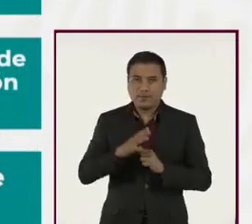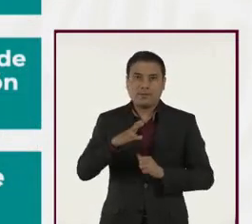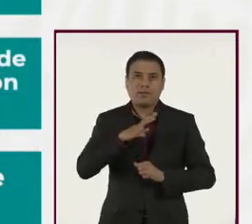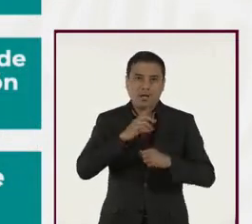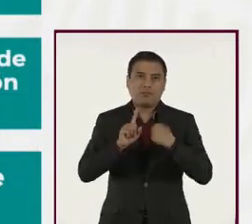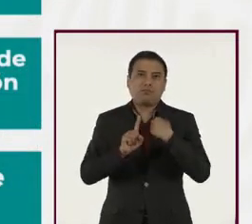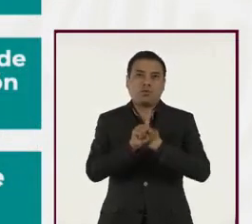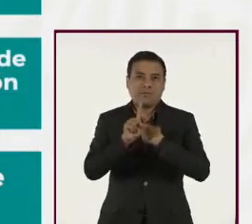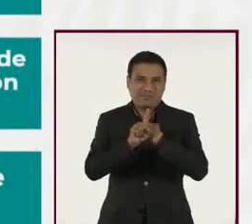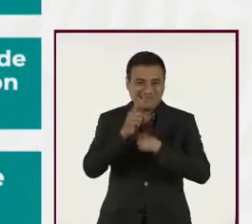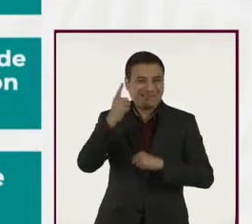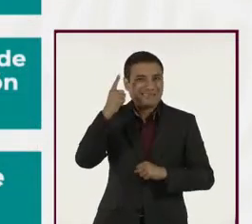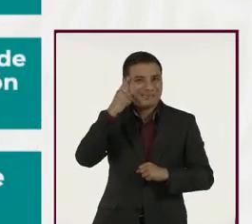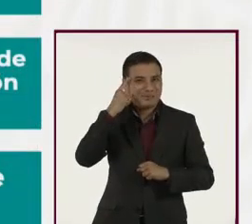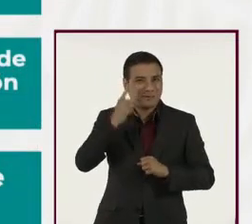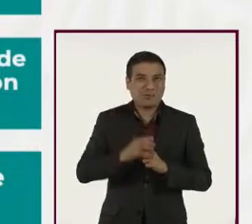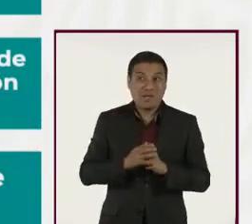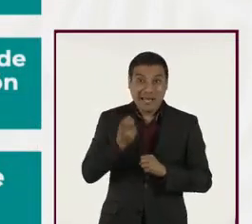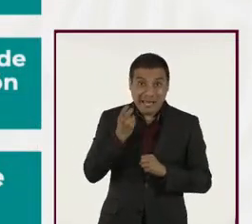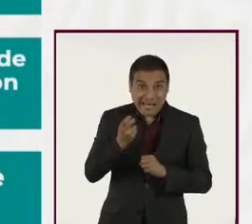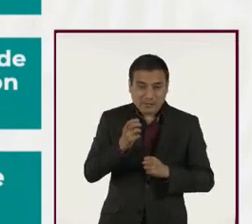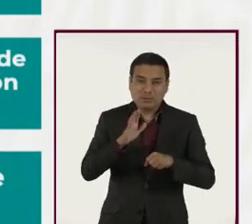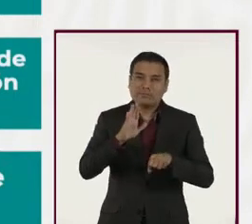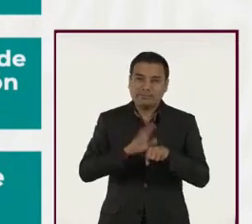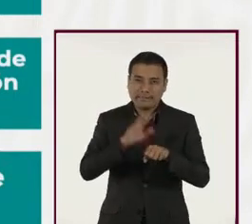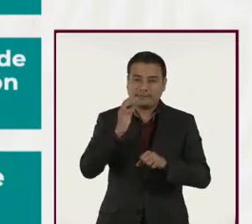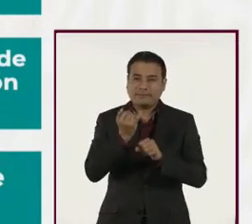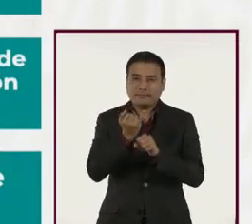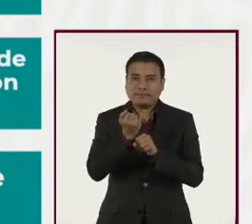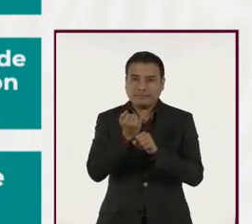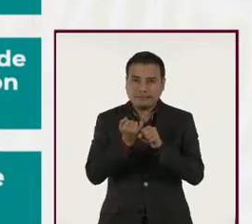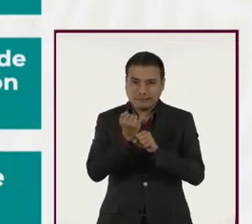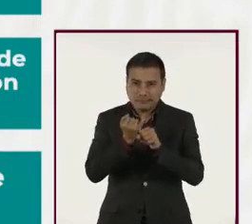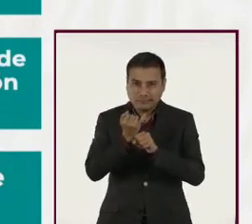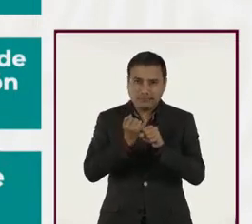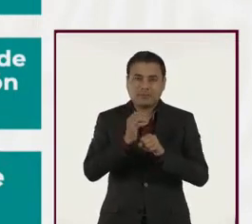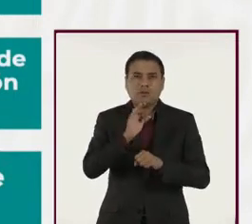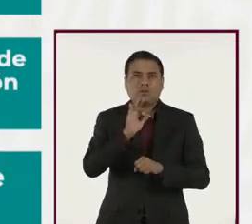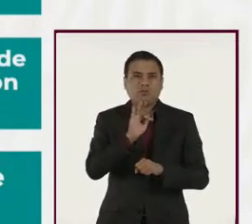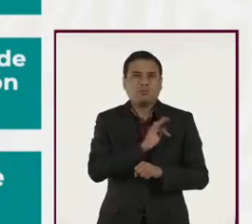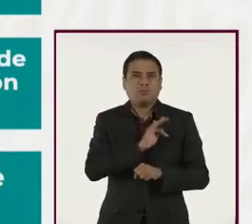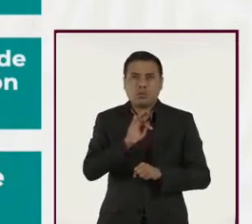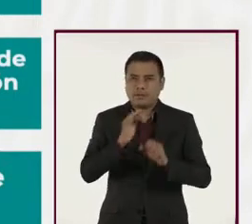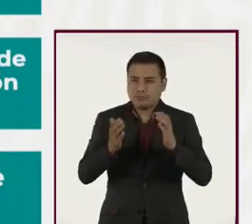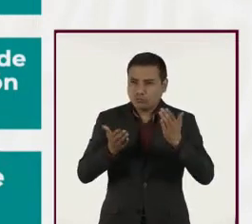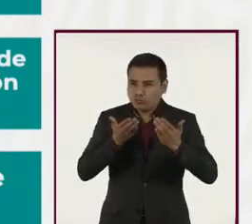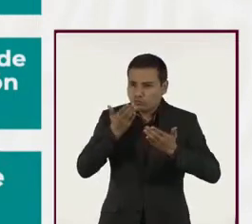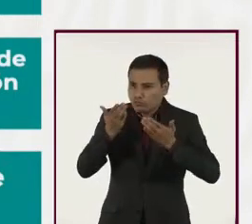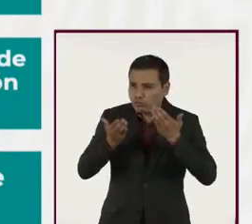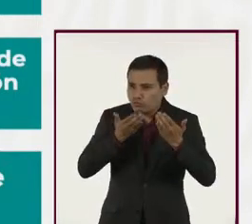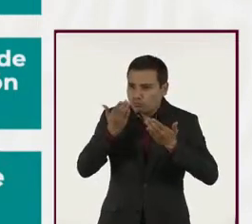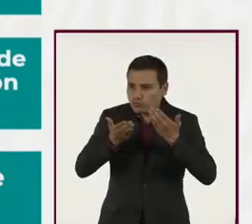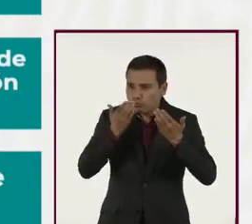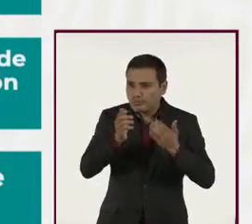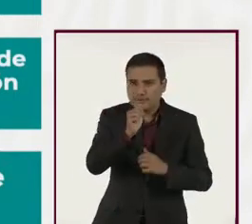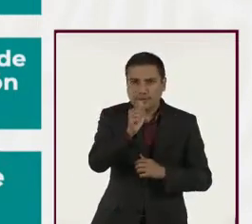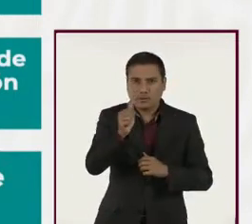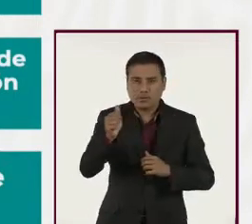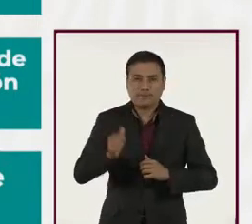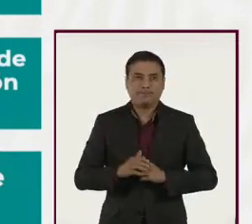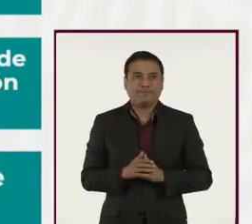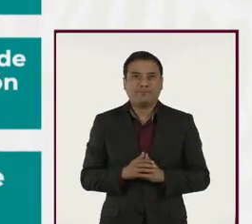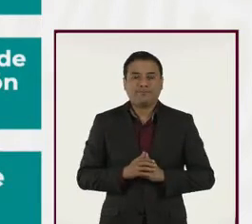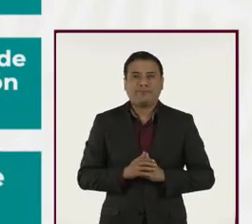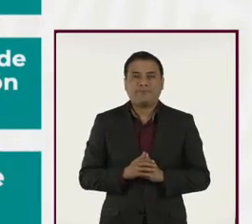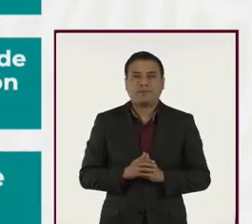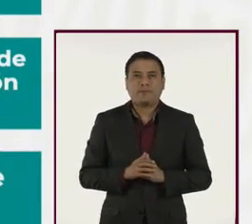que es de lo que más se ha estudiado, porque es de lo que podemos obtener mayor información con el estudio de cada uno de estos casos. Y aquí